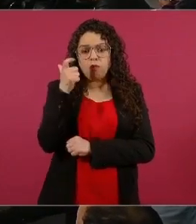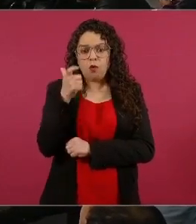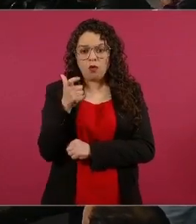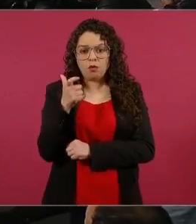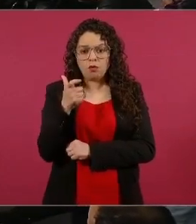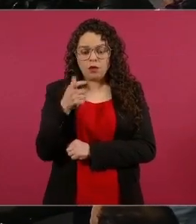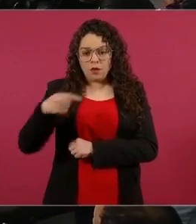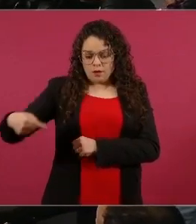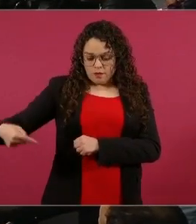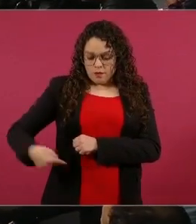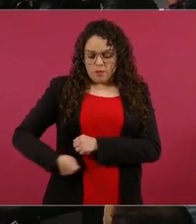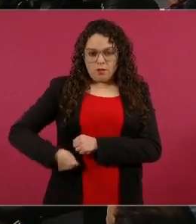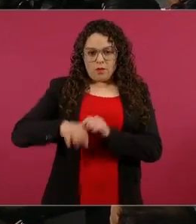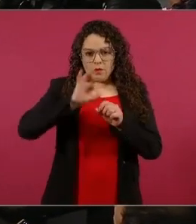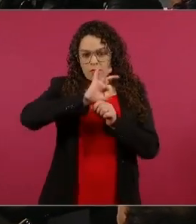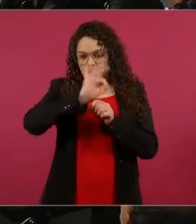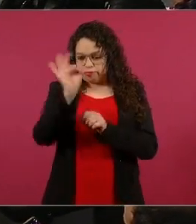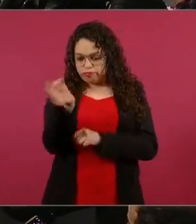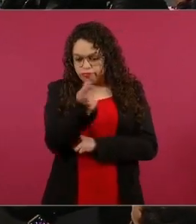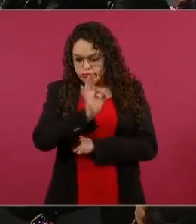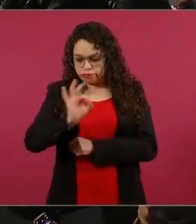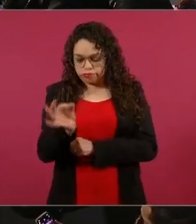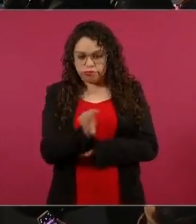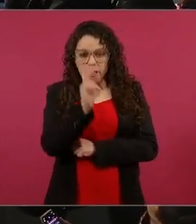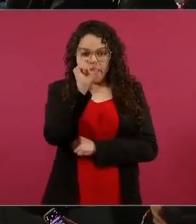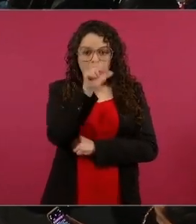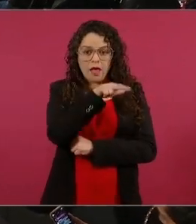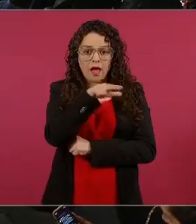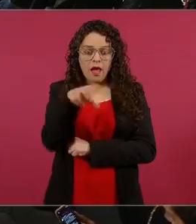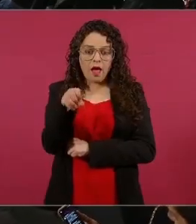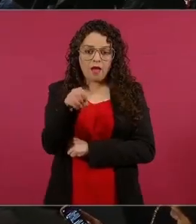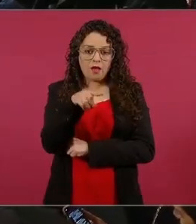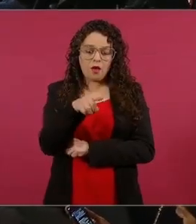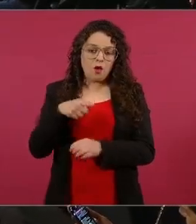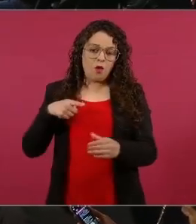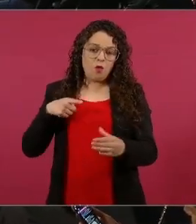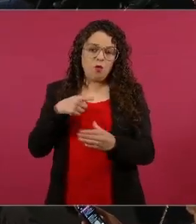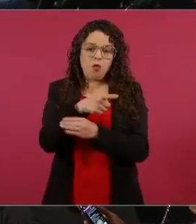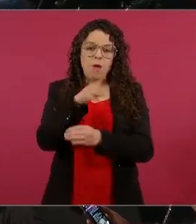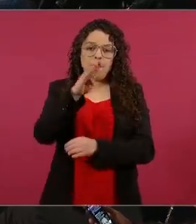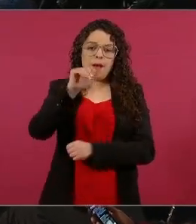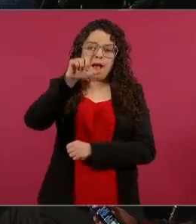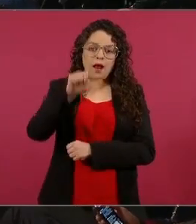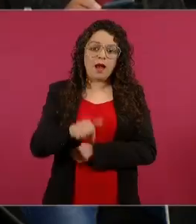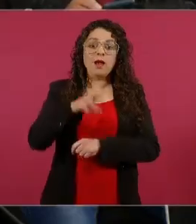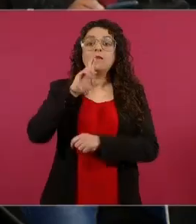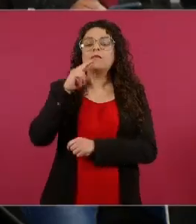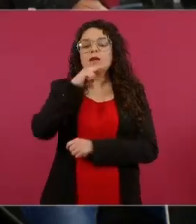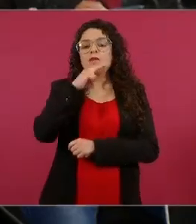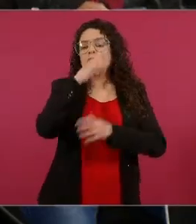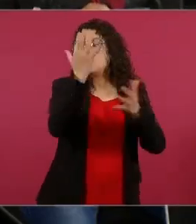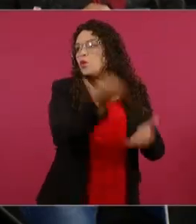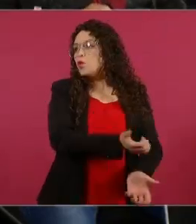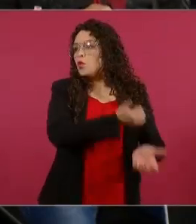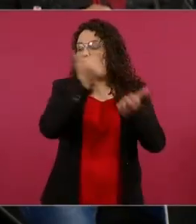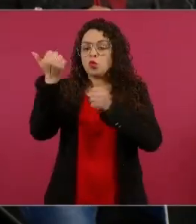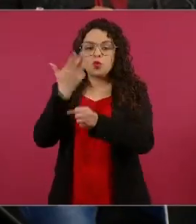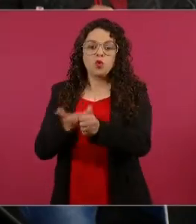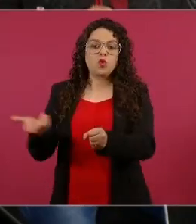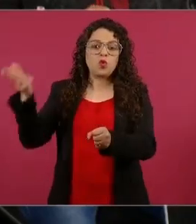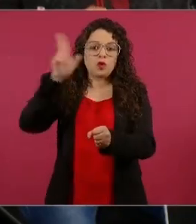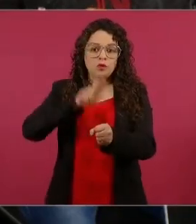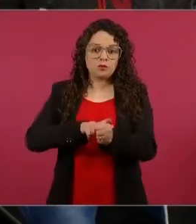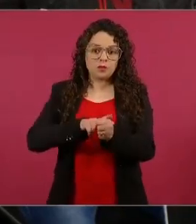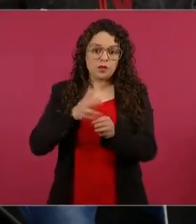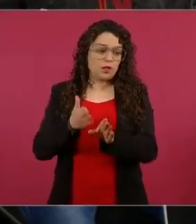intestino le dañó y lo lo llevaron al al hospital él cumplió años eh hace una semana